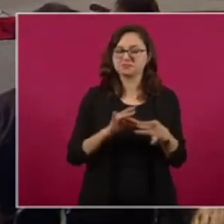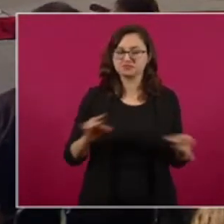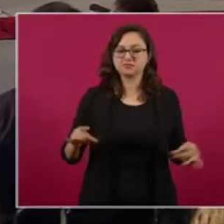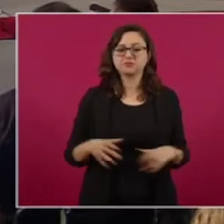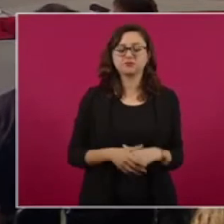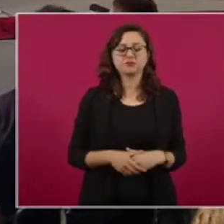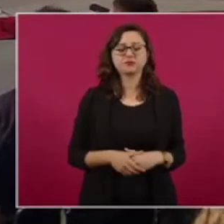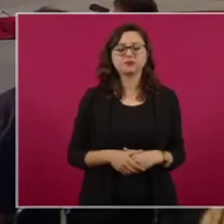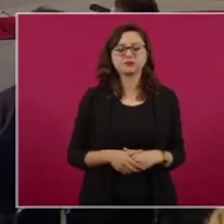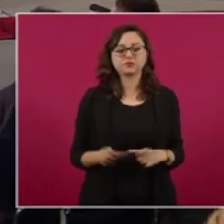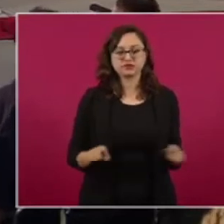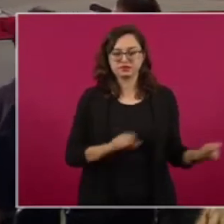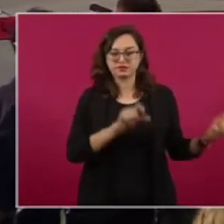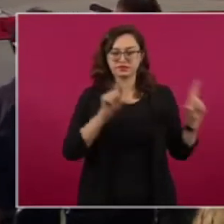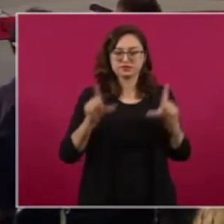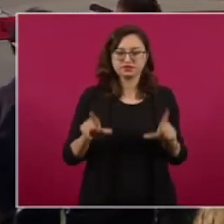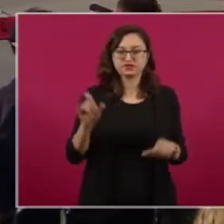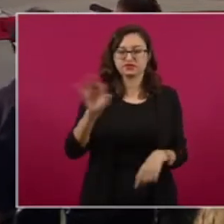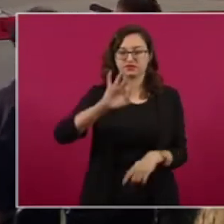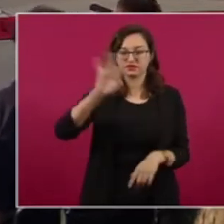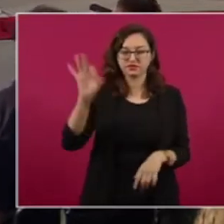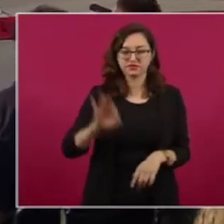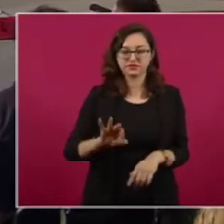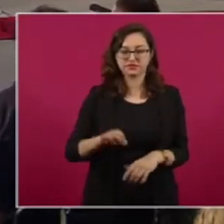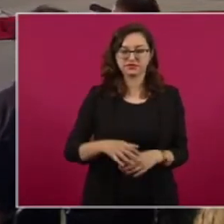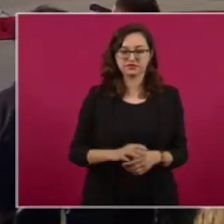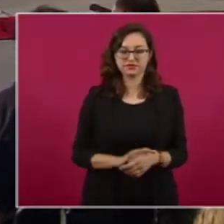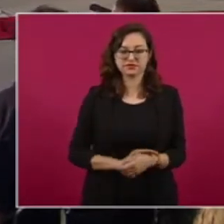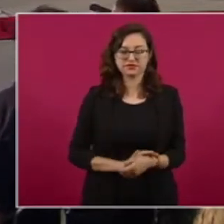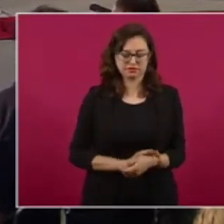¿Puedes poner el de porcentajes?